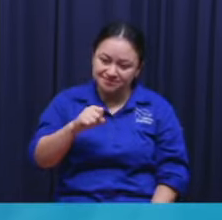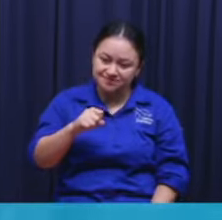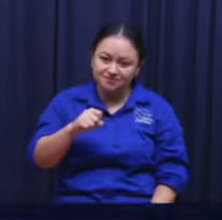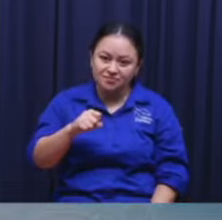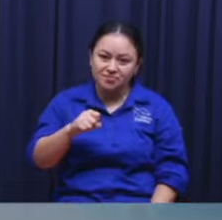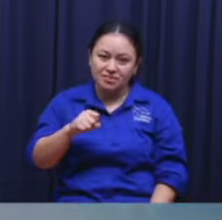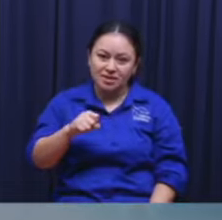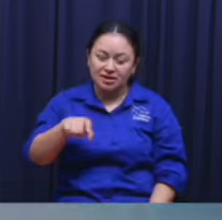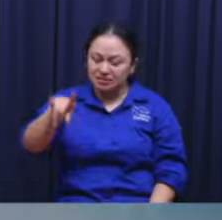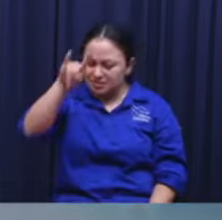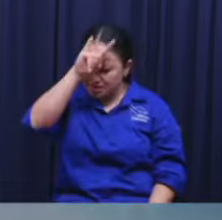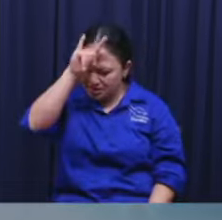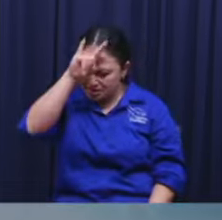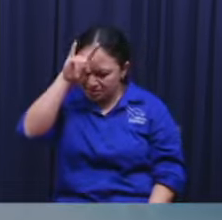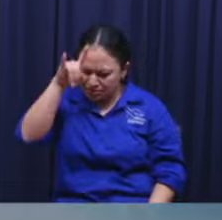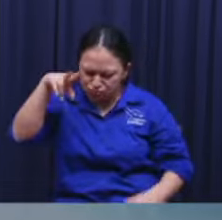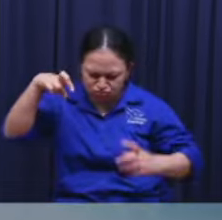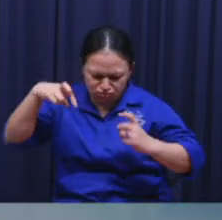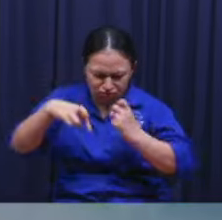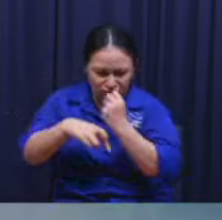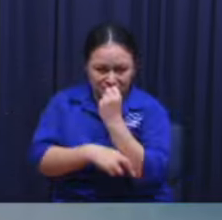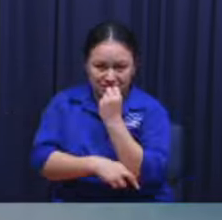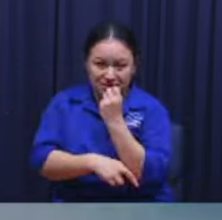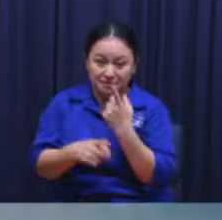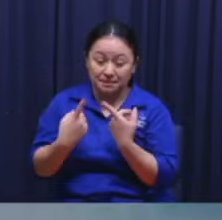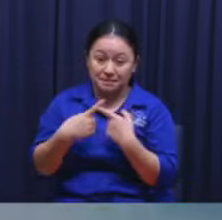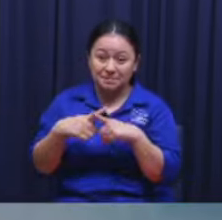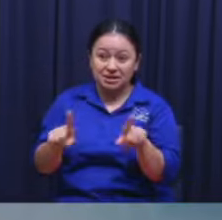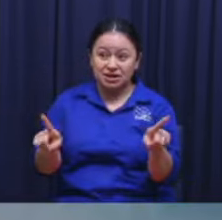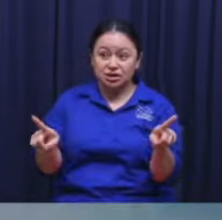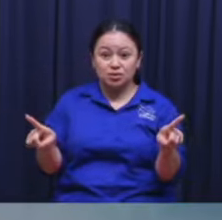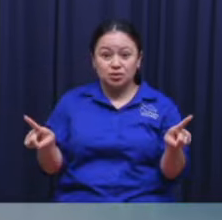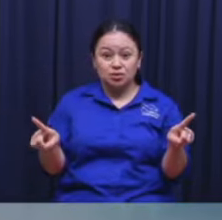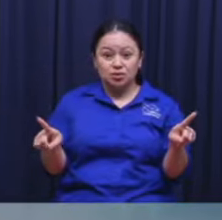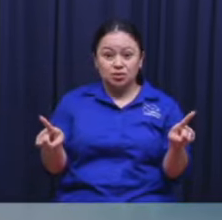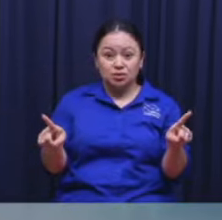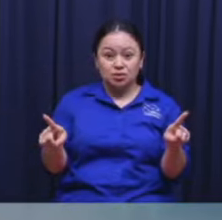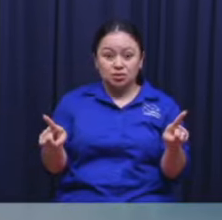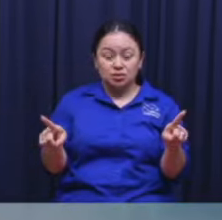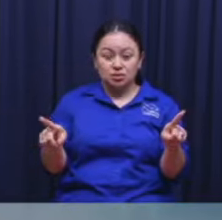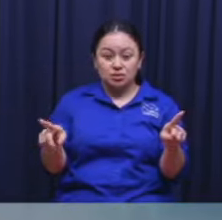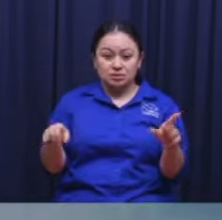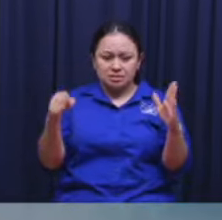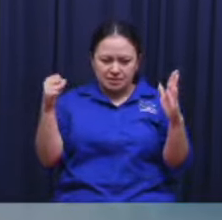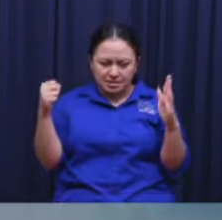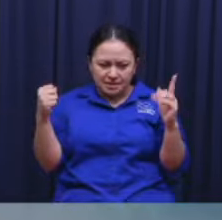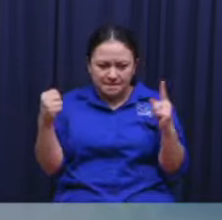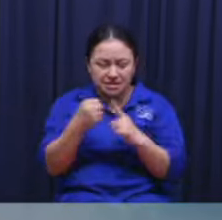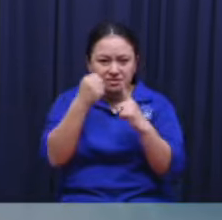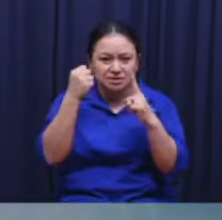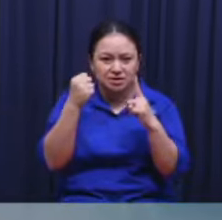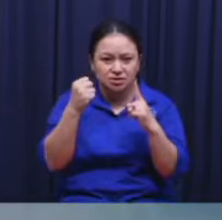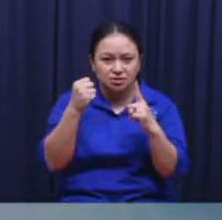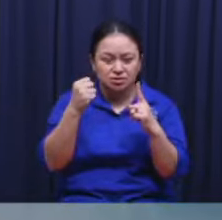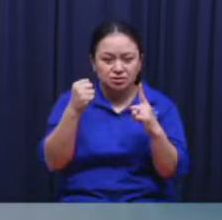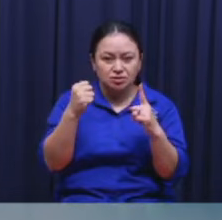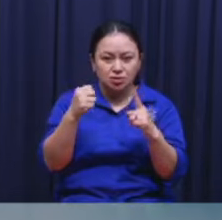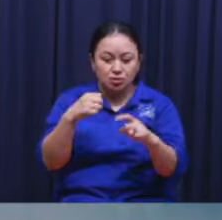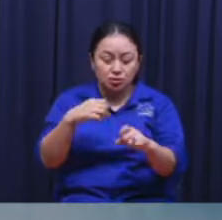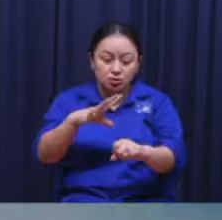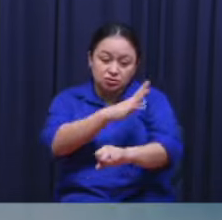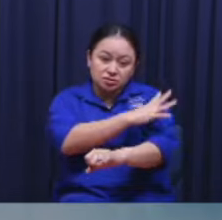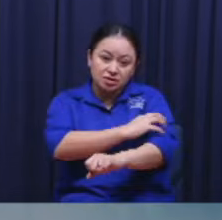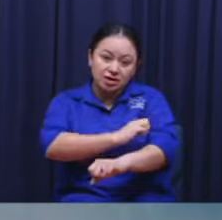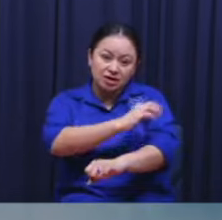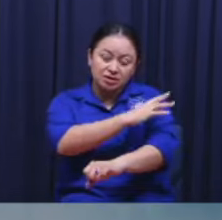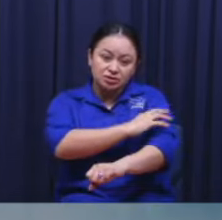Entonces, de repente, todos los gatos de la colonia agarraron el techo de su